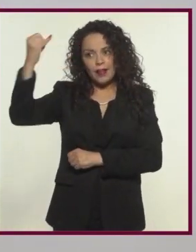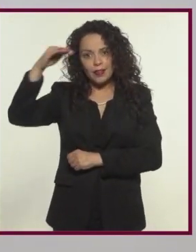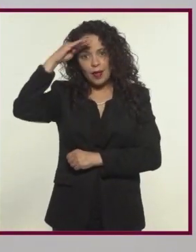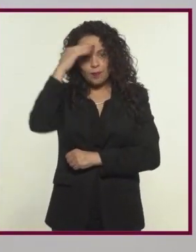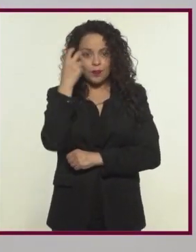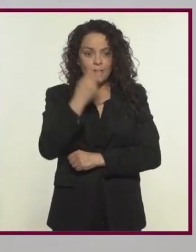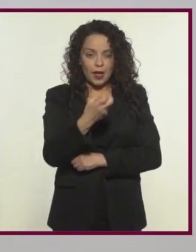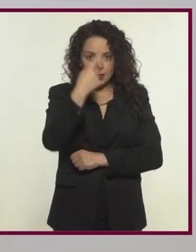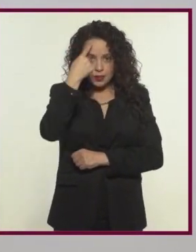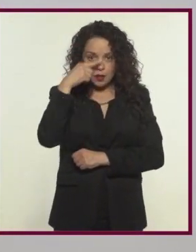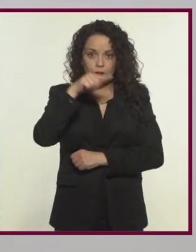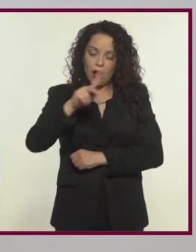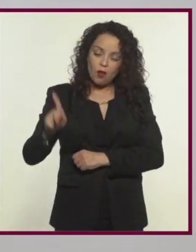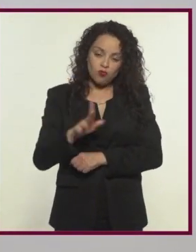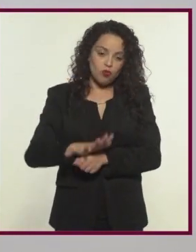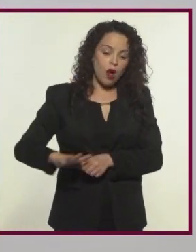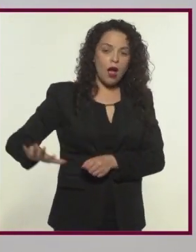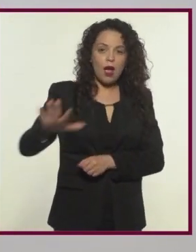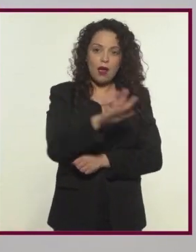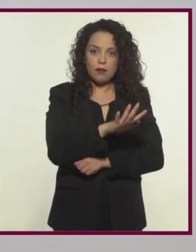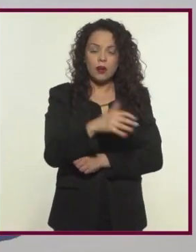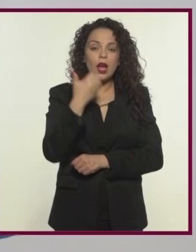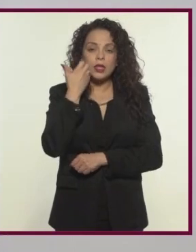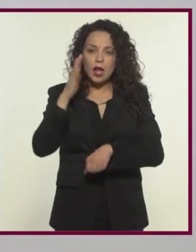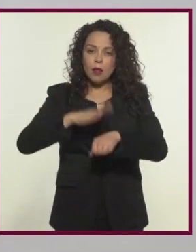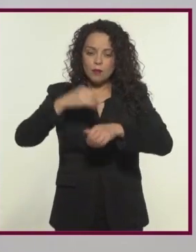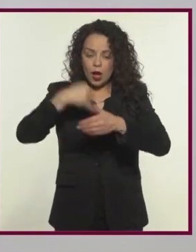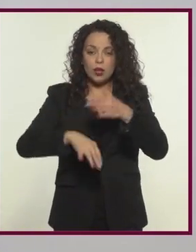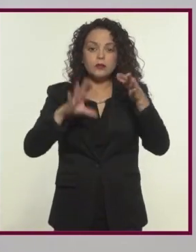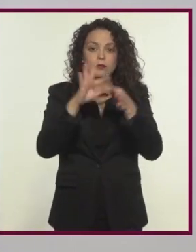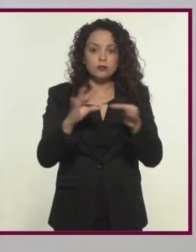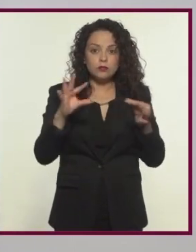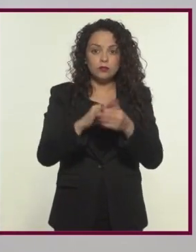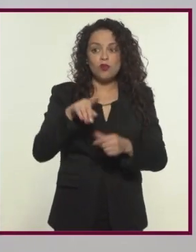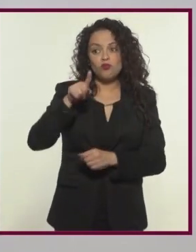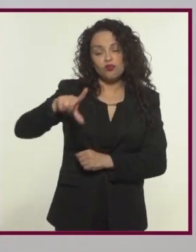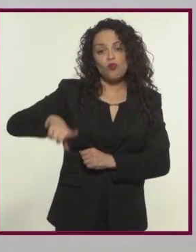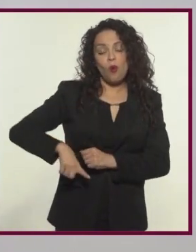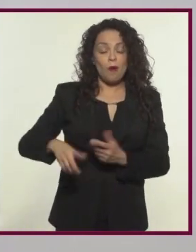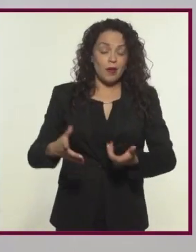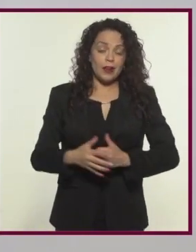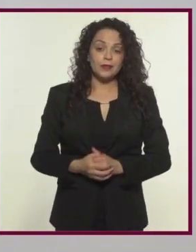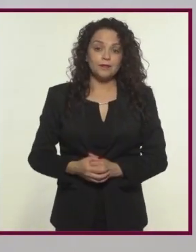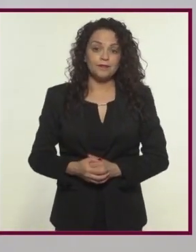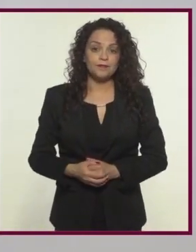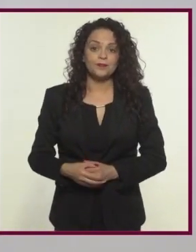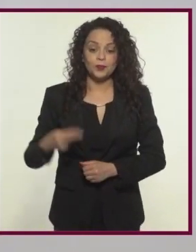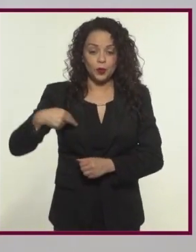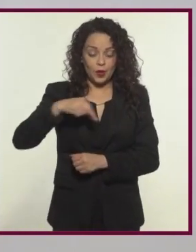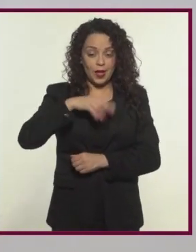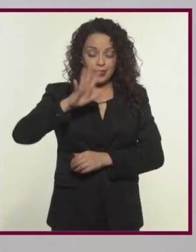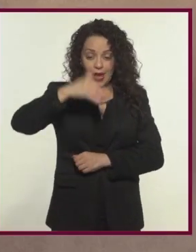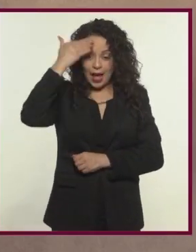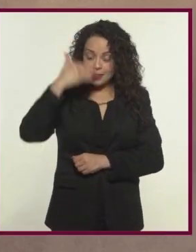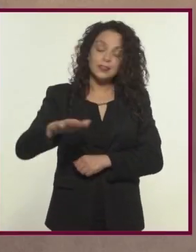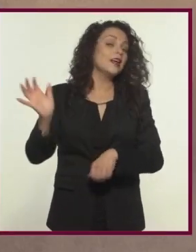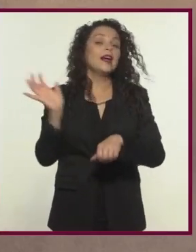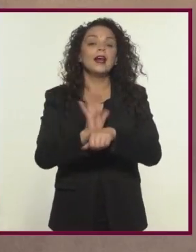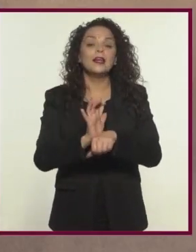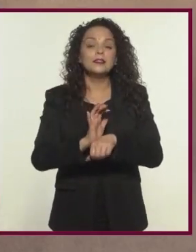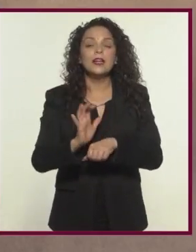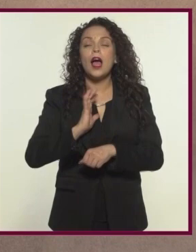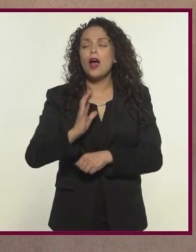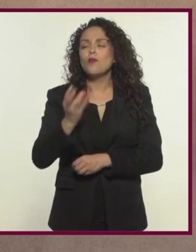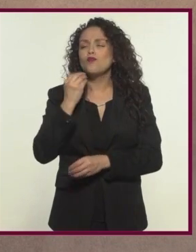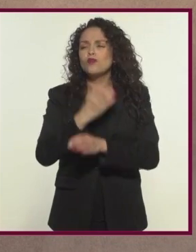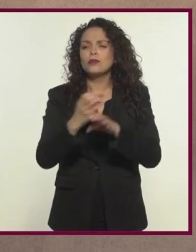sus ideales, en este caso a través del pueblo, que debía contar más para su gobierno. Pues como ya sabíamos, el cine está lleno